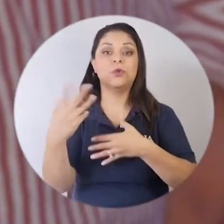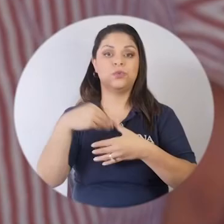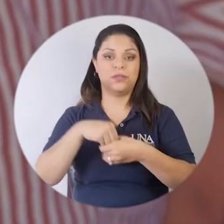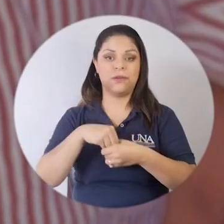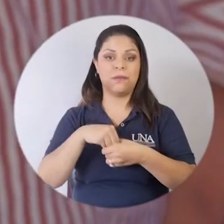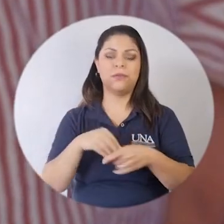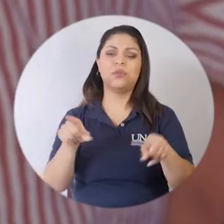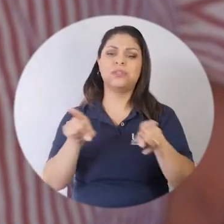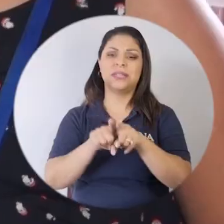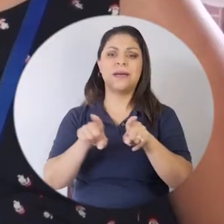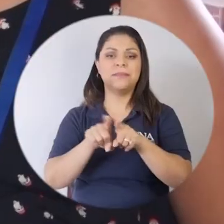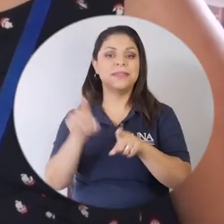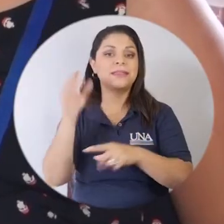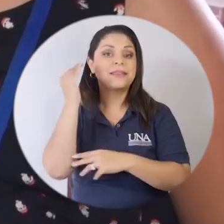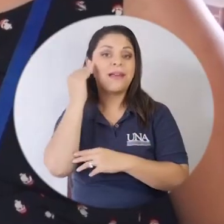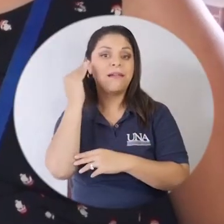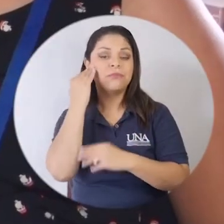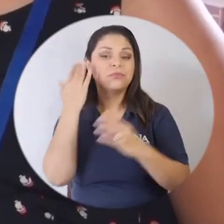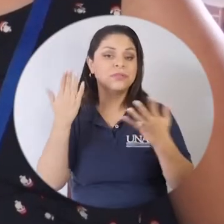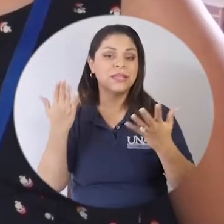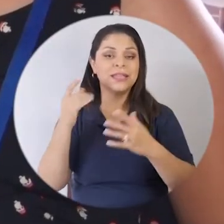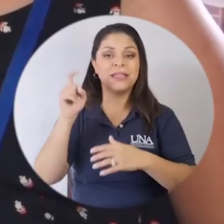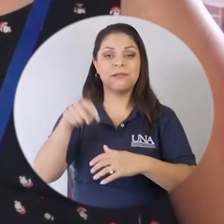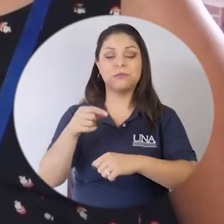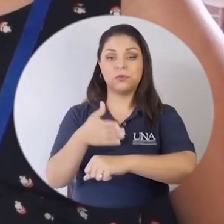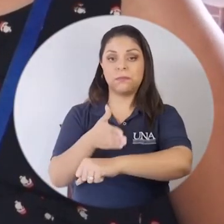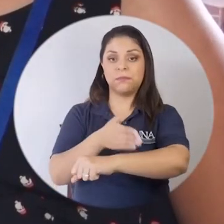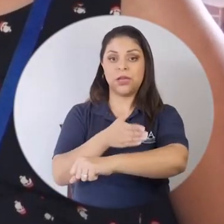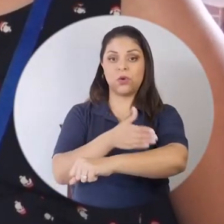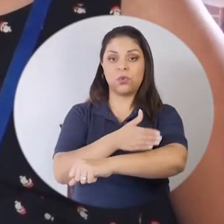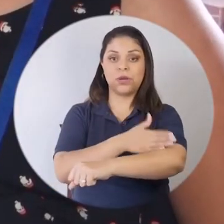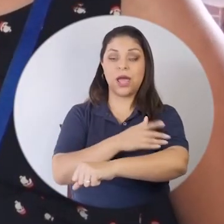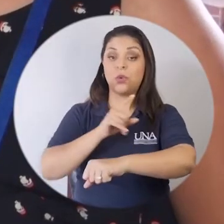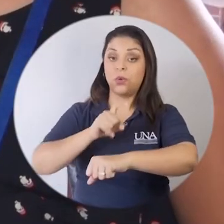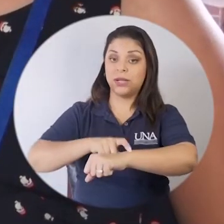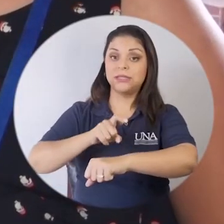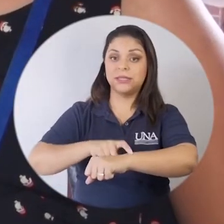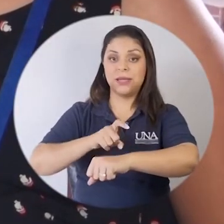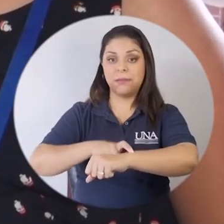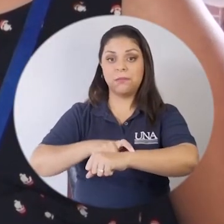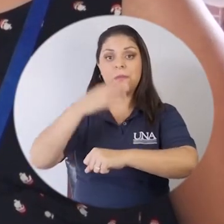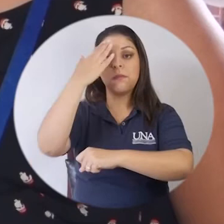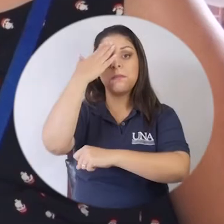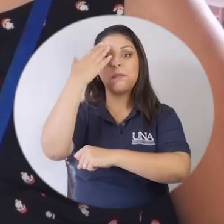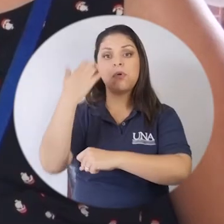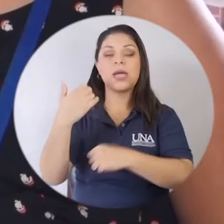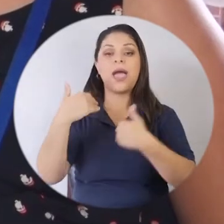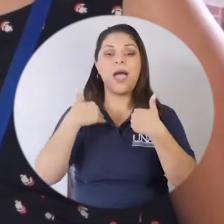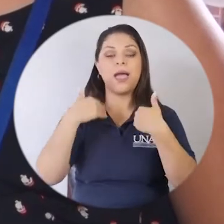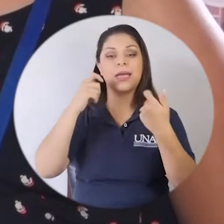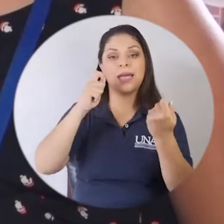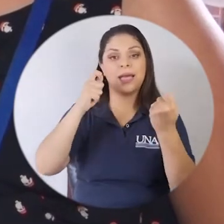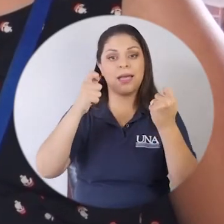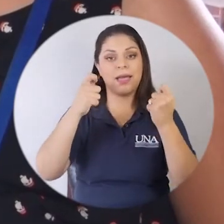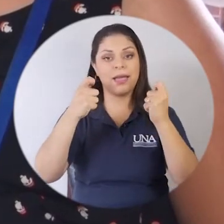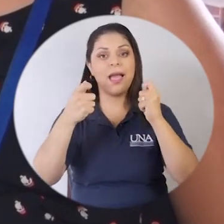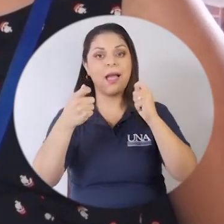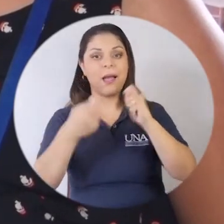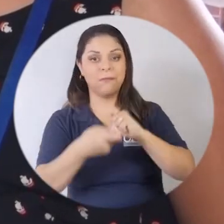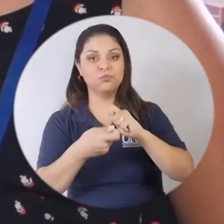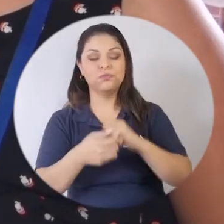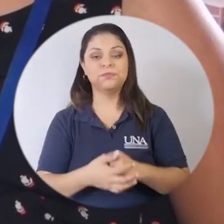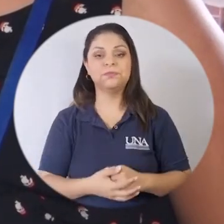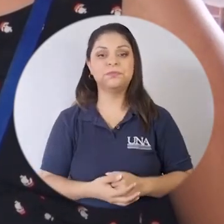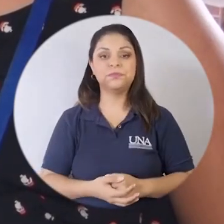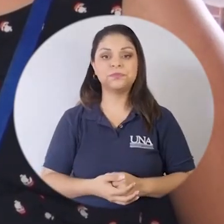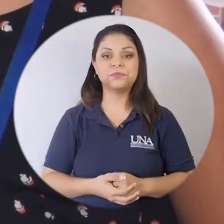pero sabemos también de que tenemos que ir mejorando con el tiempo, ¿verdad? Porque vamos a ir presentando cambios.